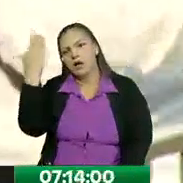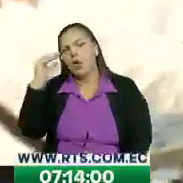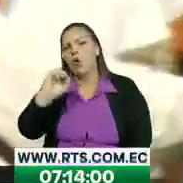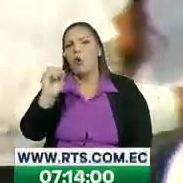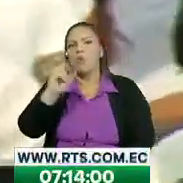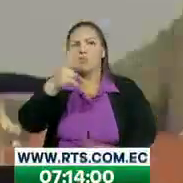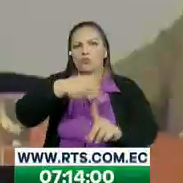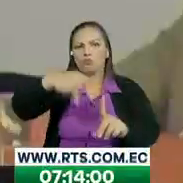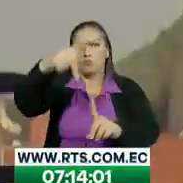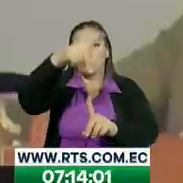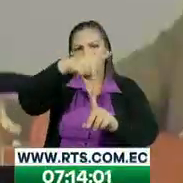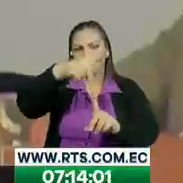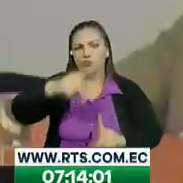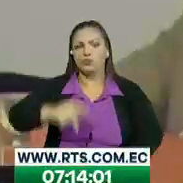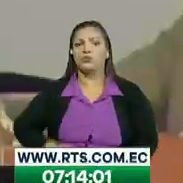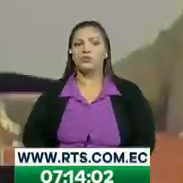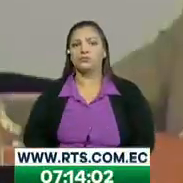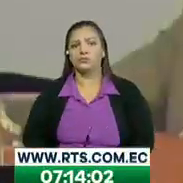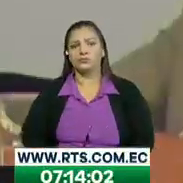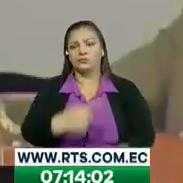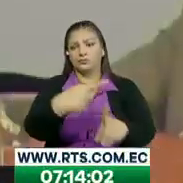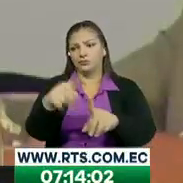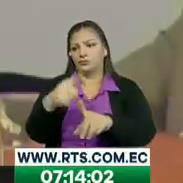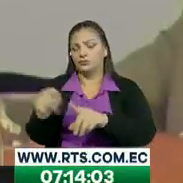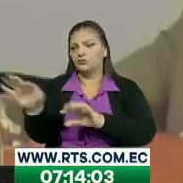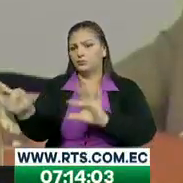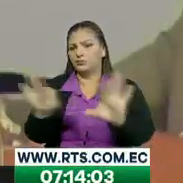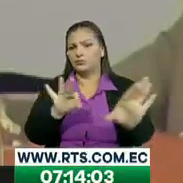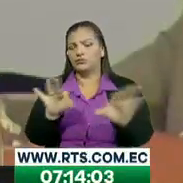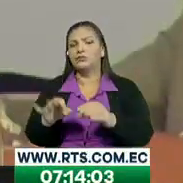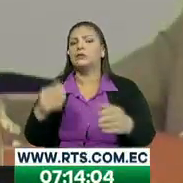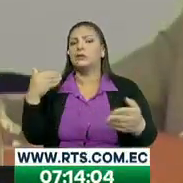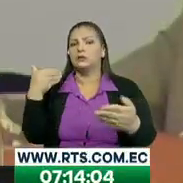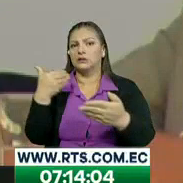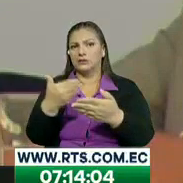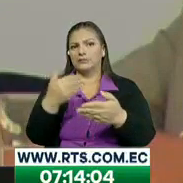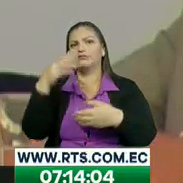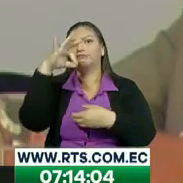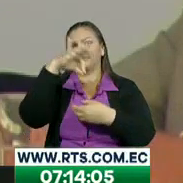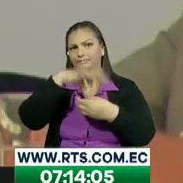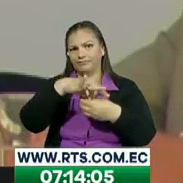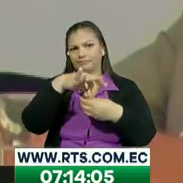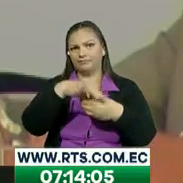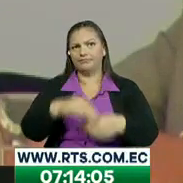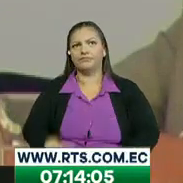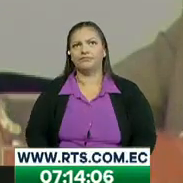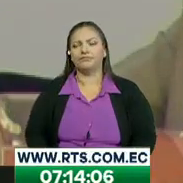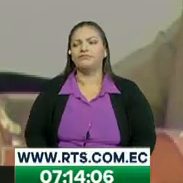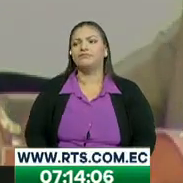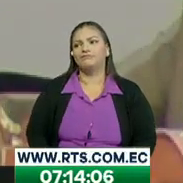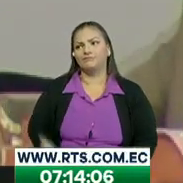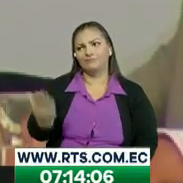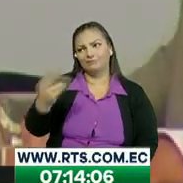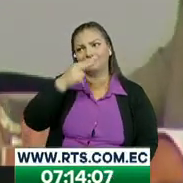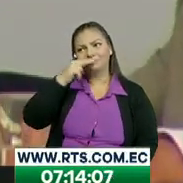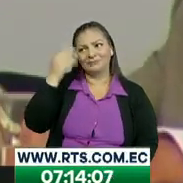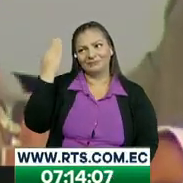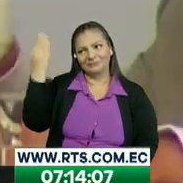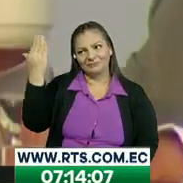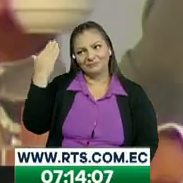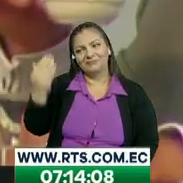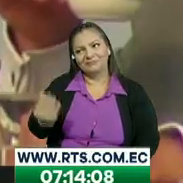Jaime Nebot. Estoy seguro que este pueblo guayaquileño te va a extrañar. Yo creo que no